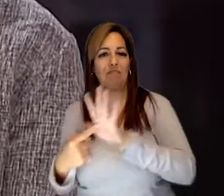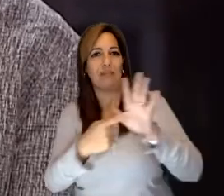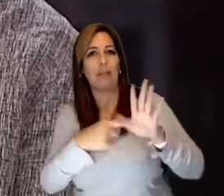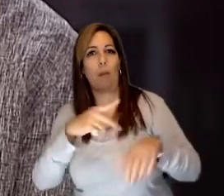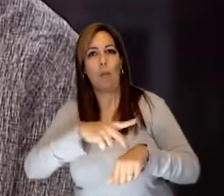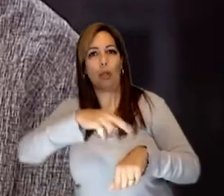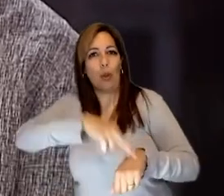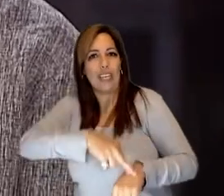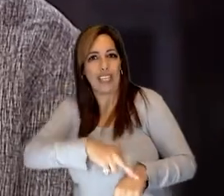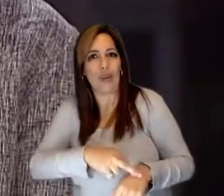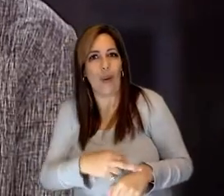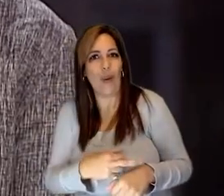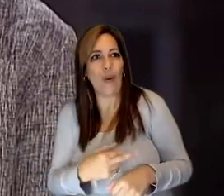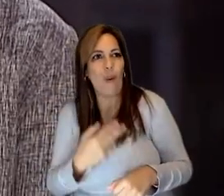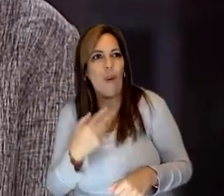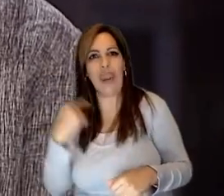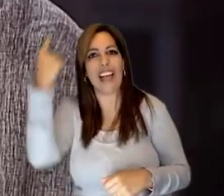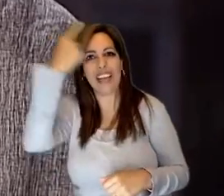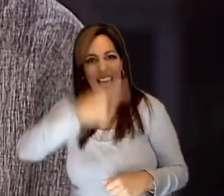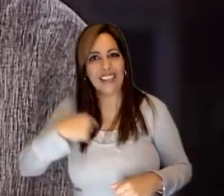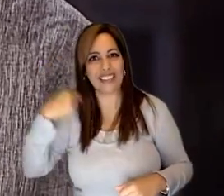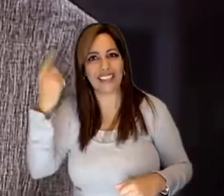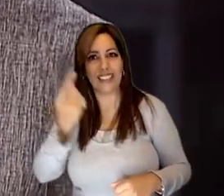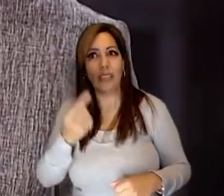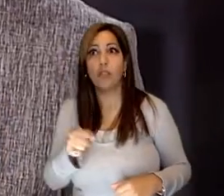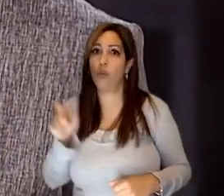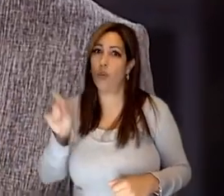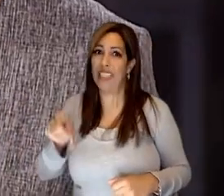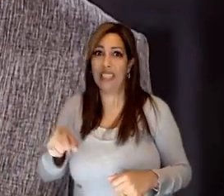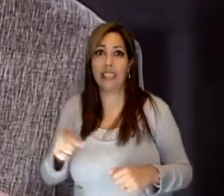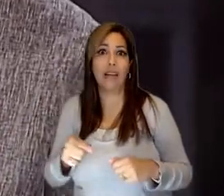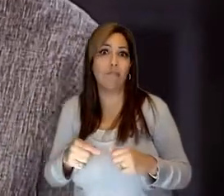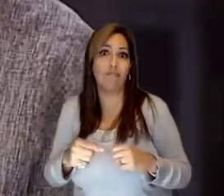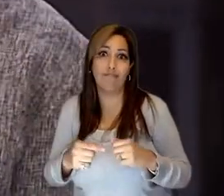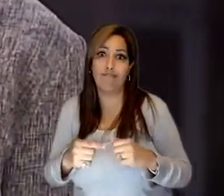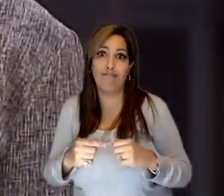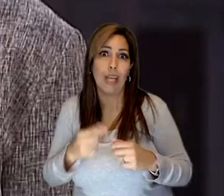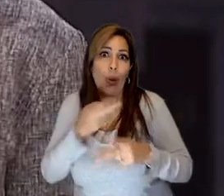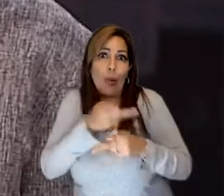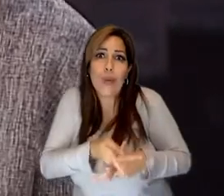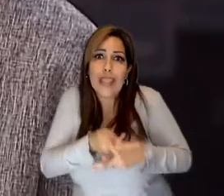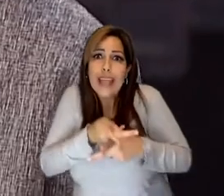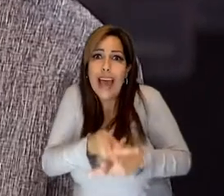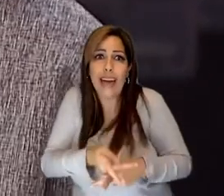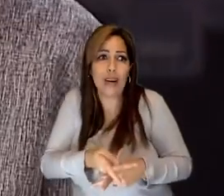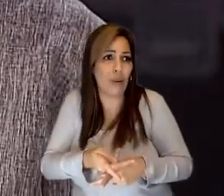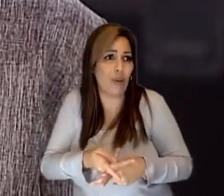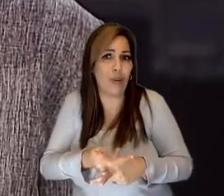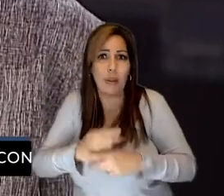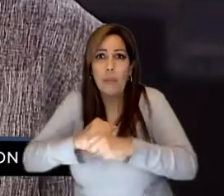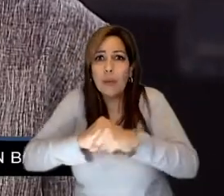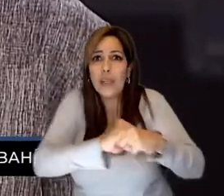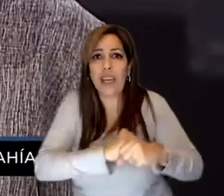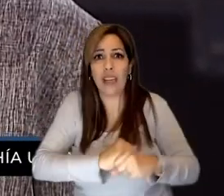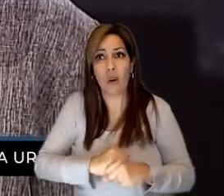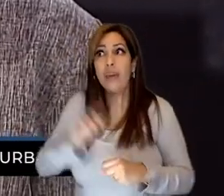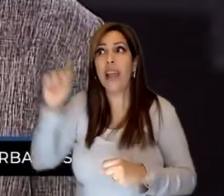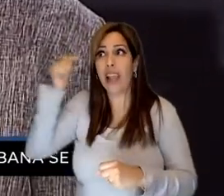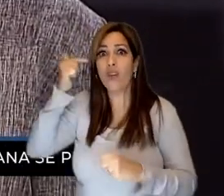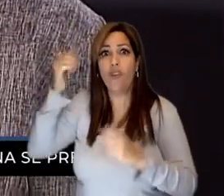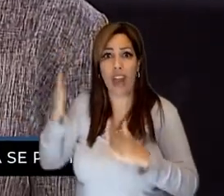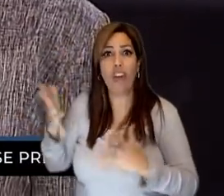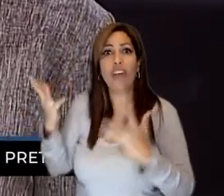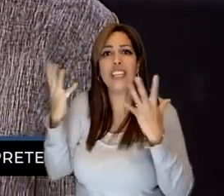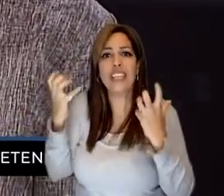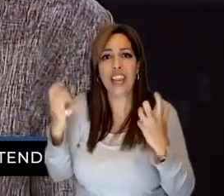y es una cara que necesita mucho cariño y mucha inversión. En ese sentido, la idea, ¿verdad?, y las instrucciones que hemos recibido del señor gobernador